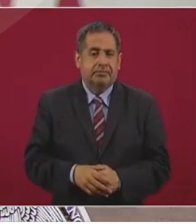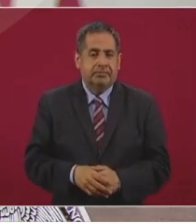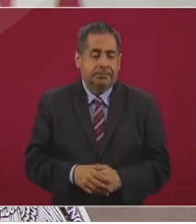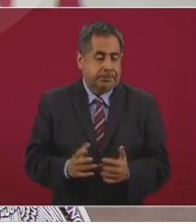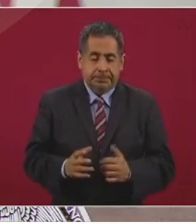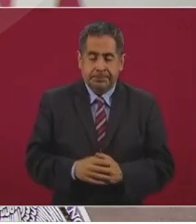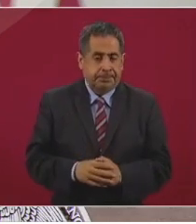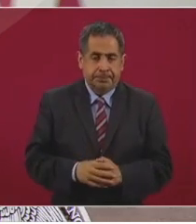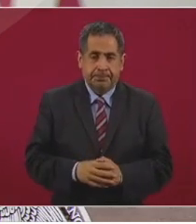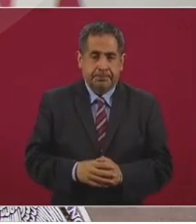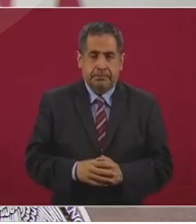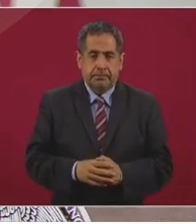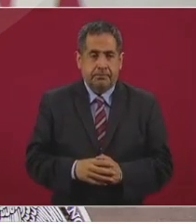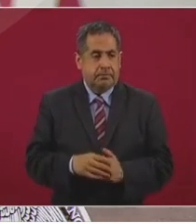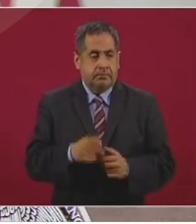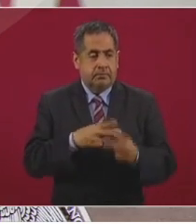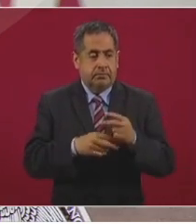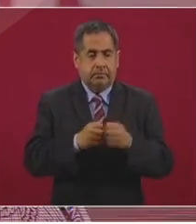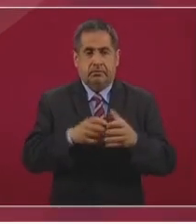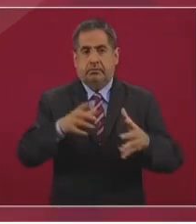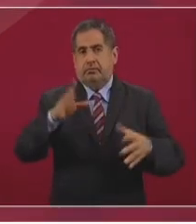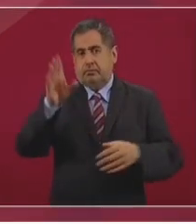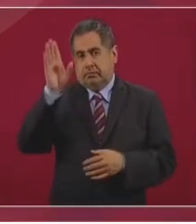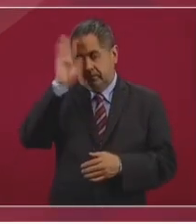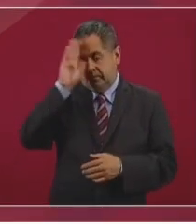y creció mucho, se